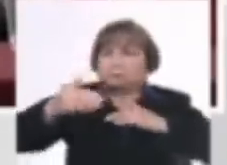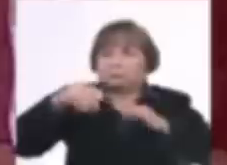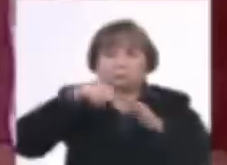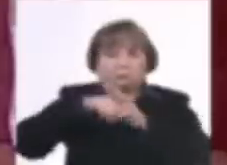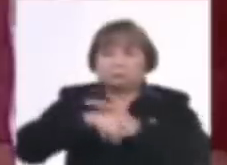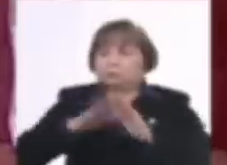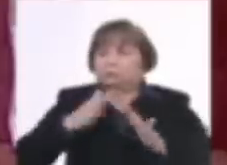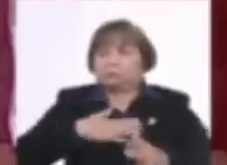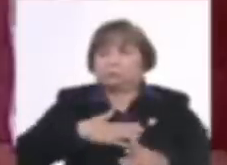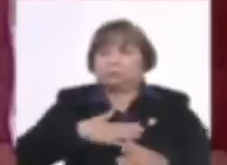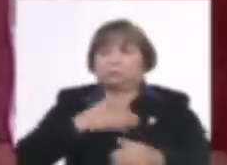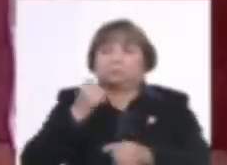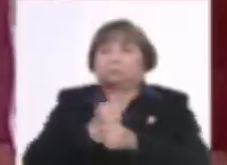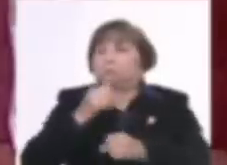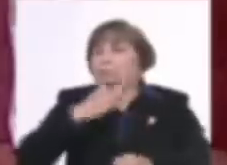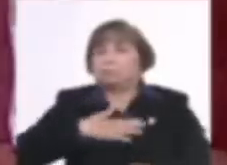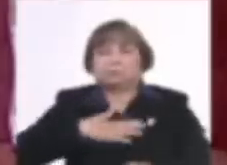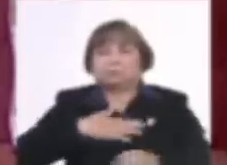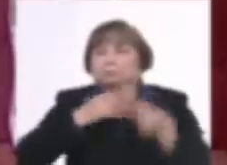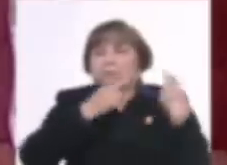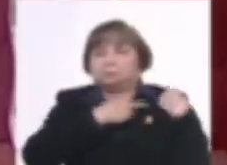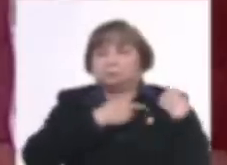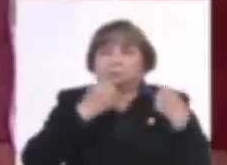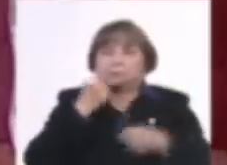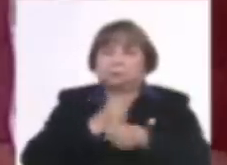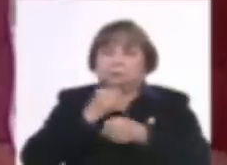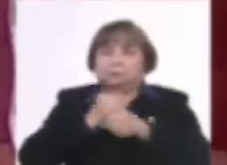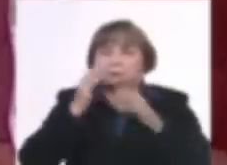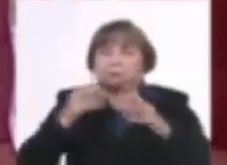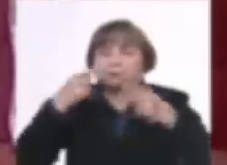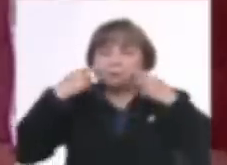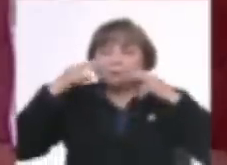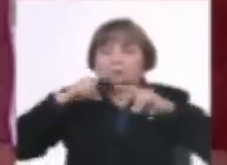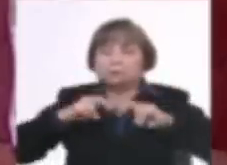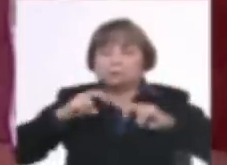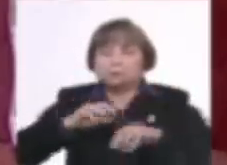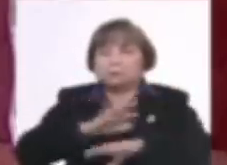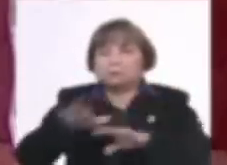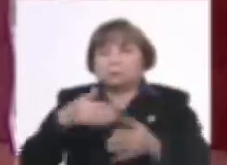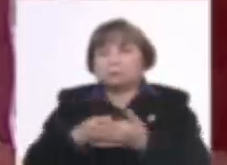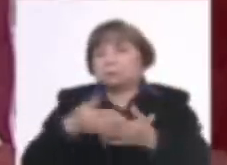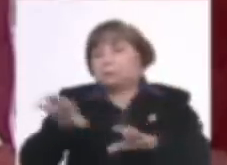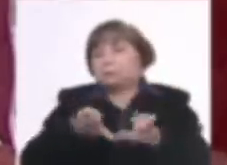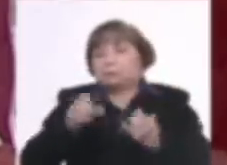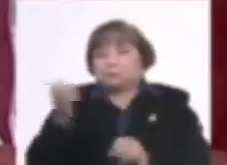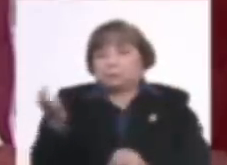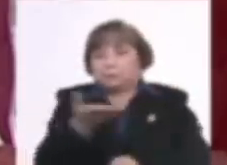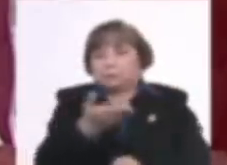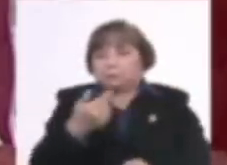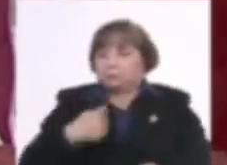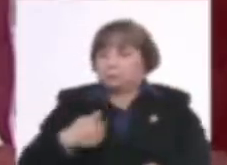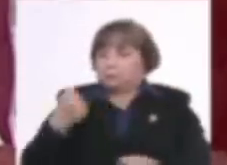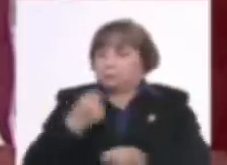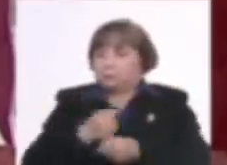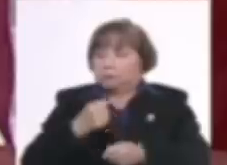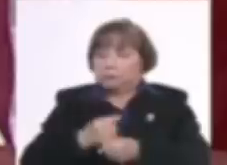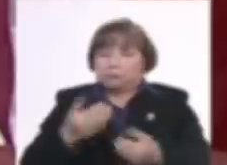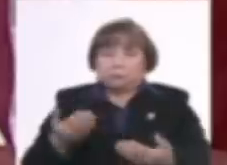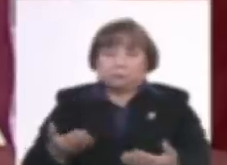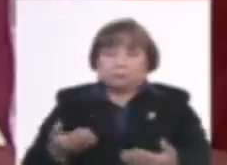de mi trabajo, porque no era mi función como trabajadora investigar todo lo que la empresa a la cual yo